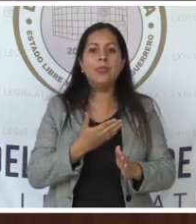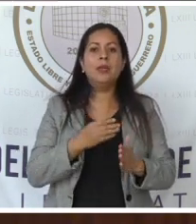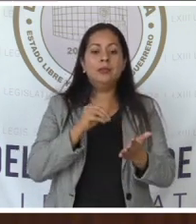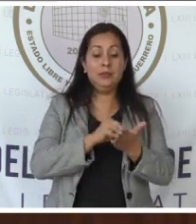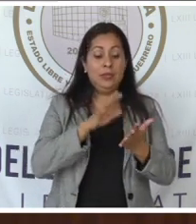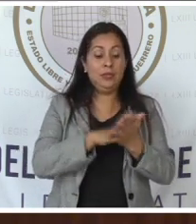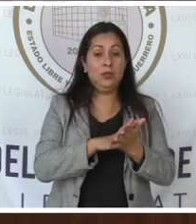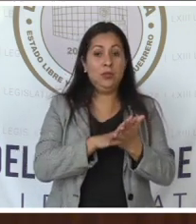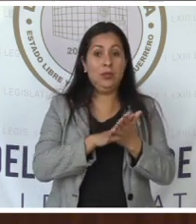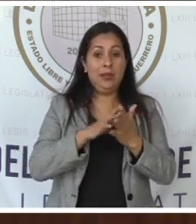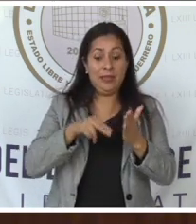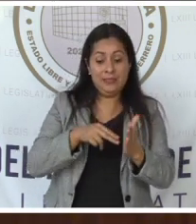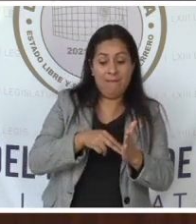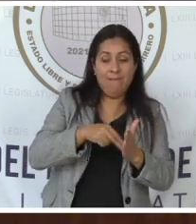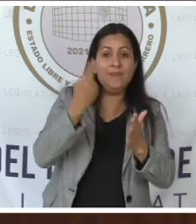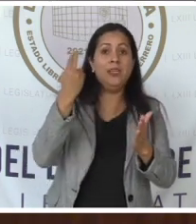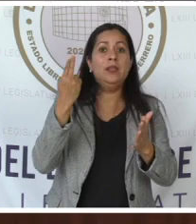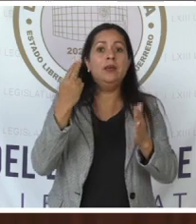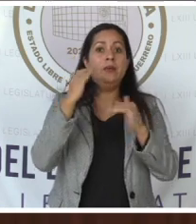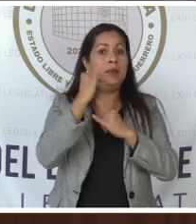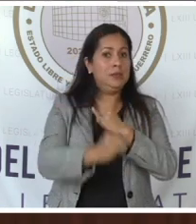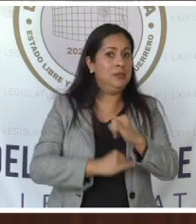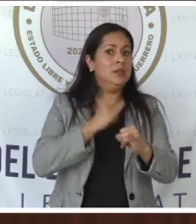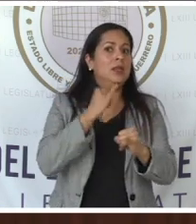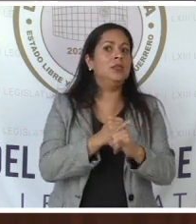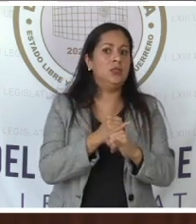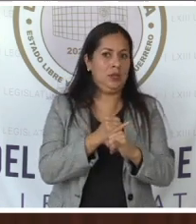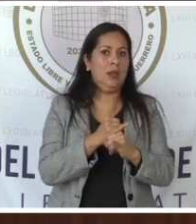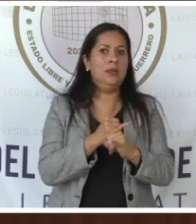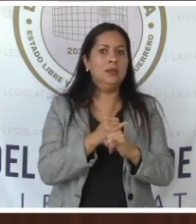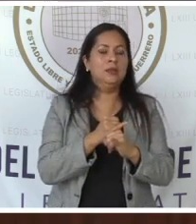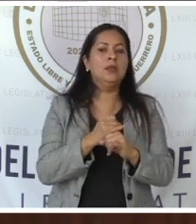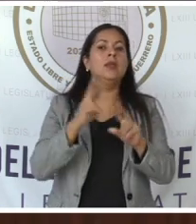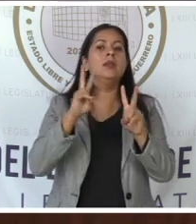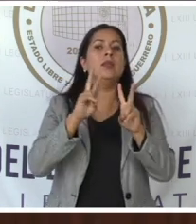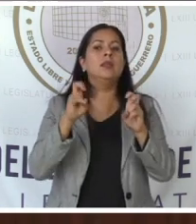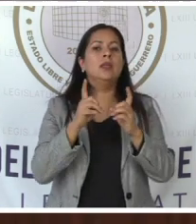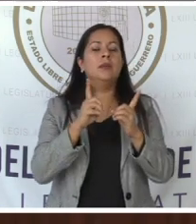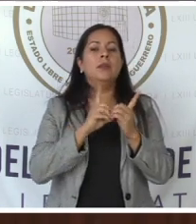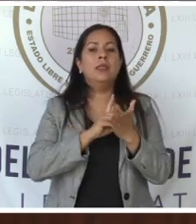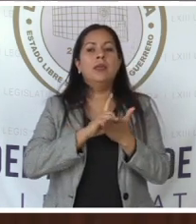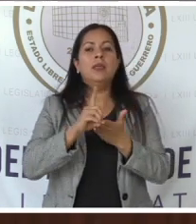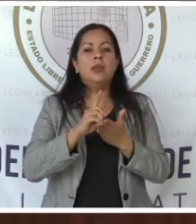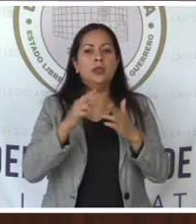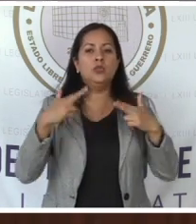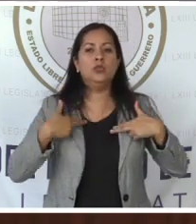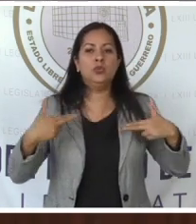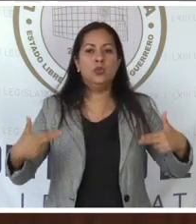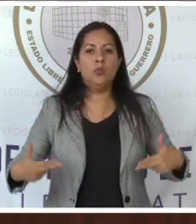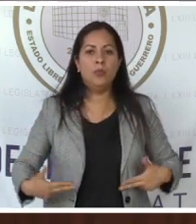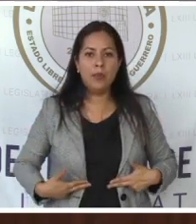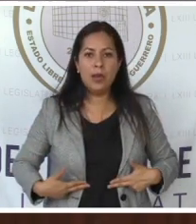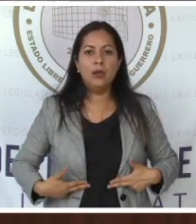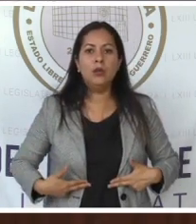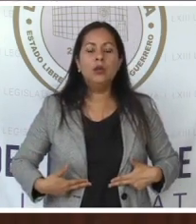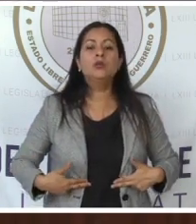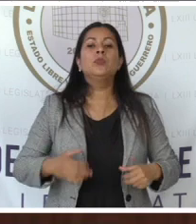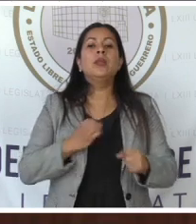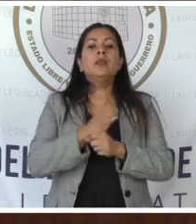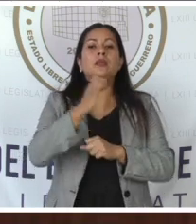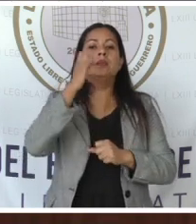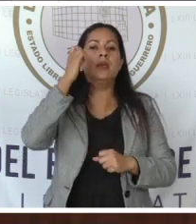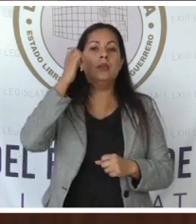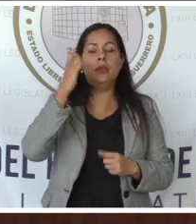los tratados e instrumentos internacionales en materia de derechos humanos suscritos por el Estado